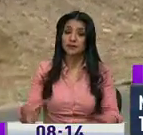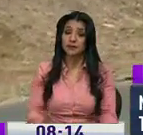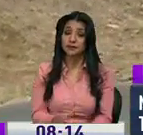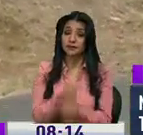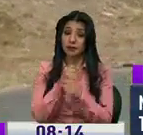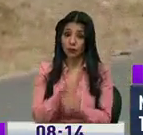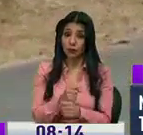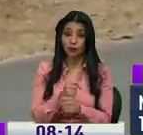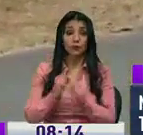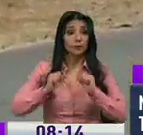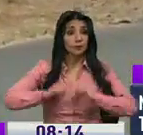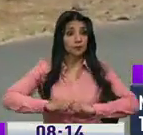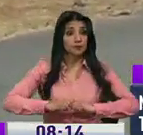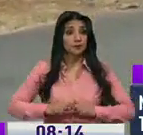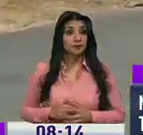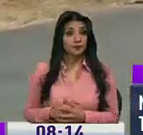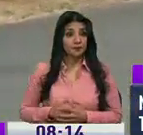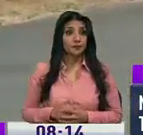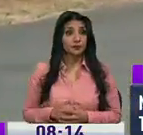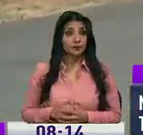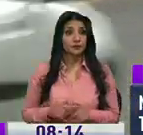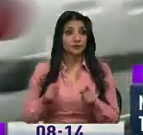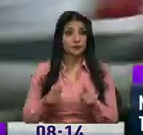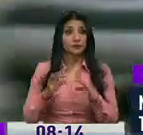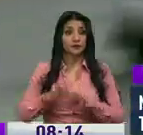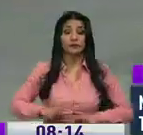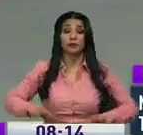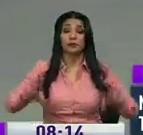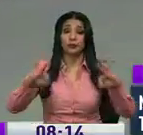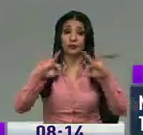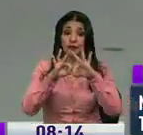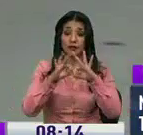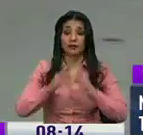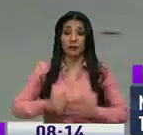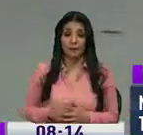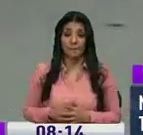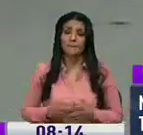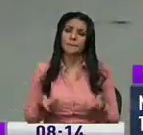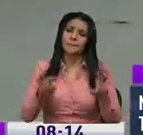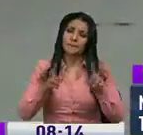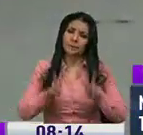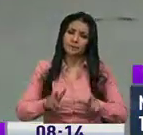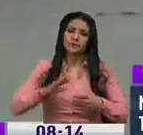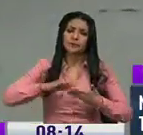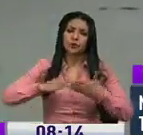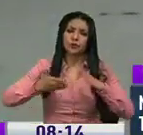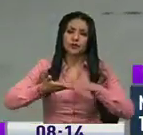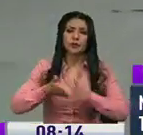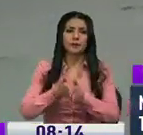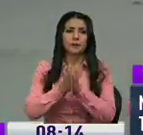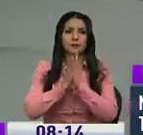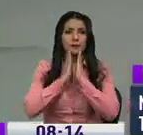salubres o no salubres, eso es muy importante tomar en cuenta, así que también la colaboración de la ciudadanía,